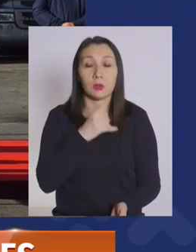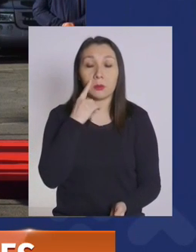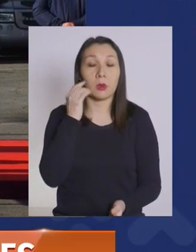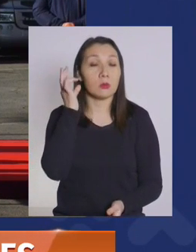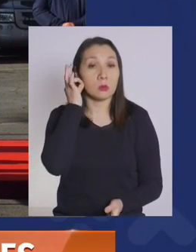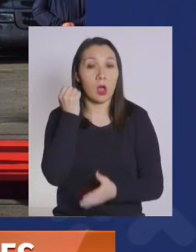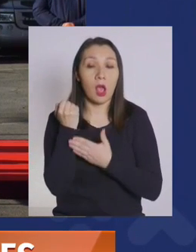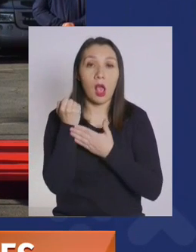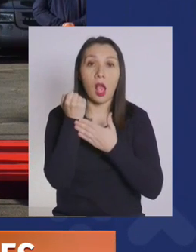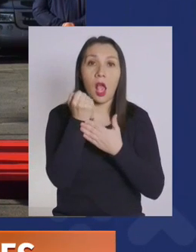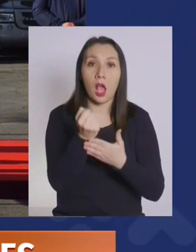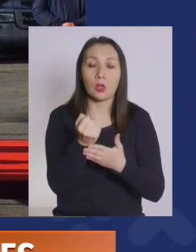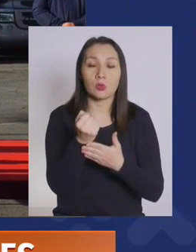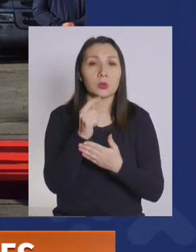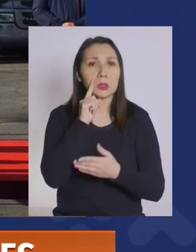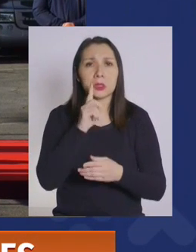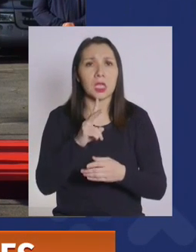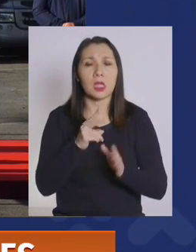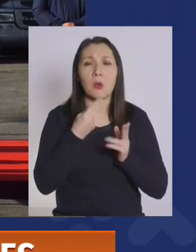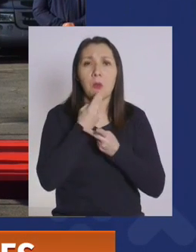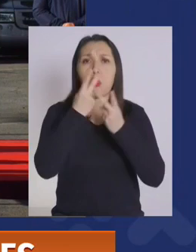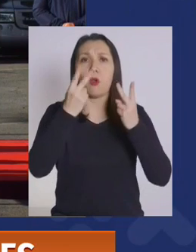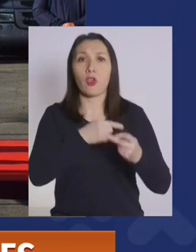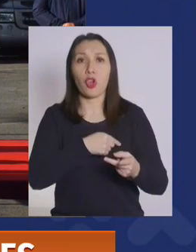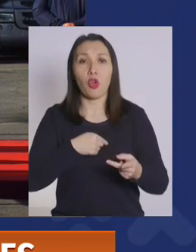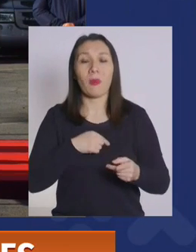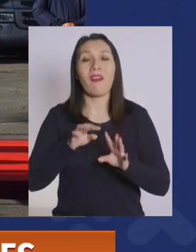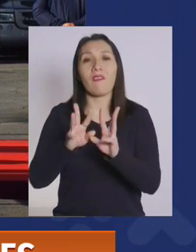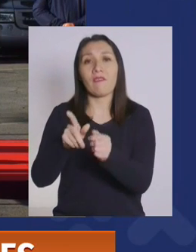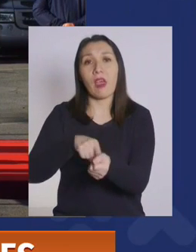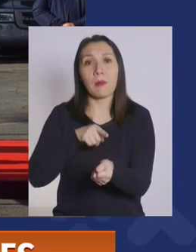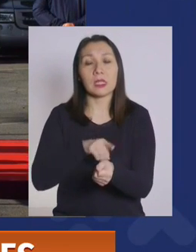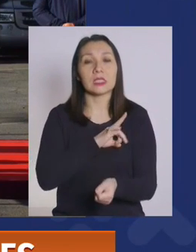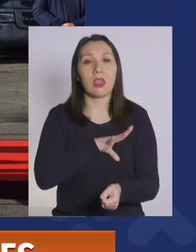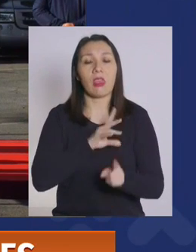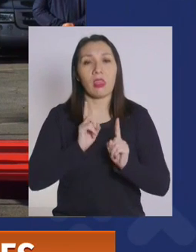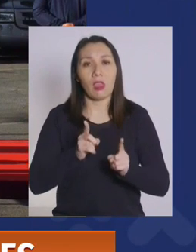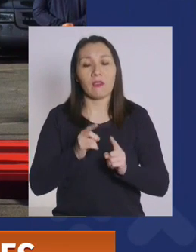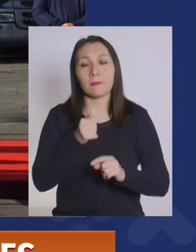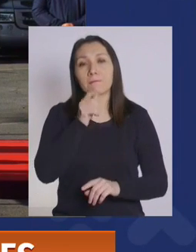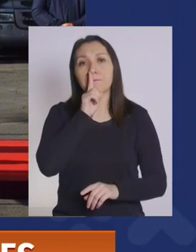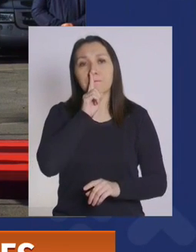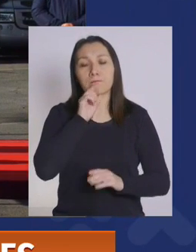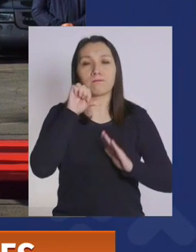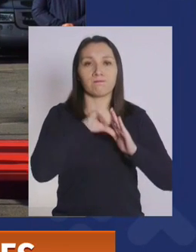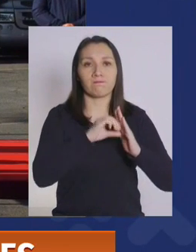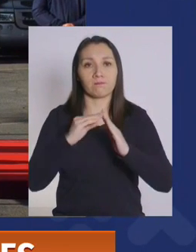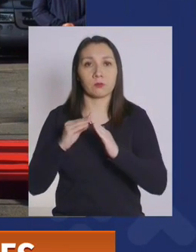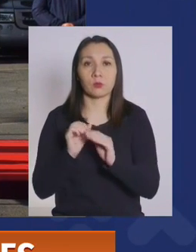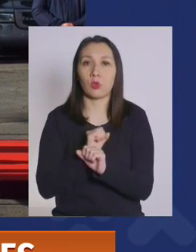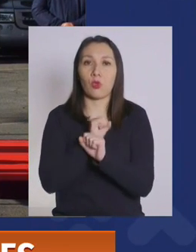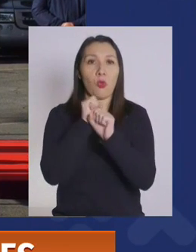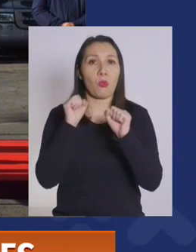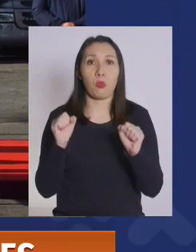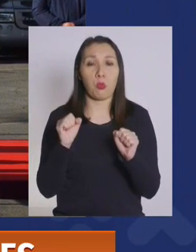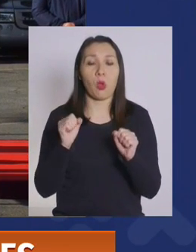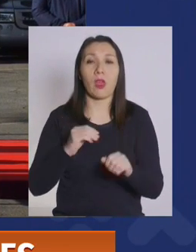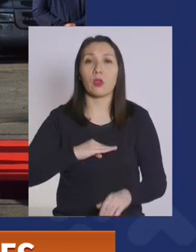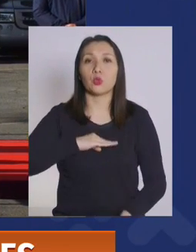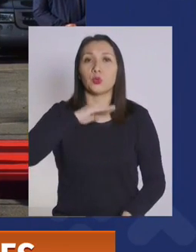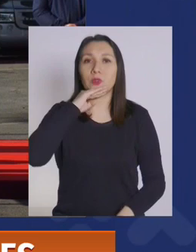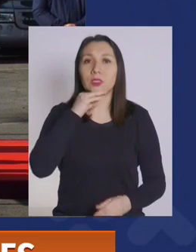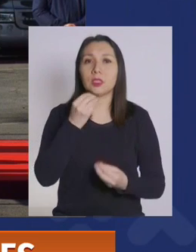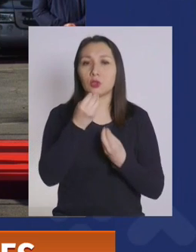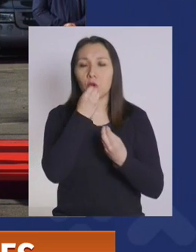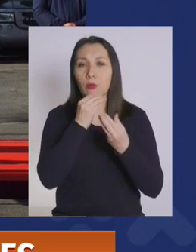han aportado en forma anónima, las familias chilenas que han tenido que hacer cuarentenas no habrían podido satisfacer